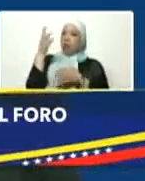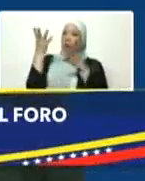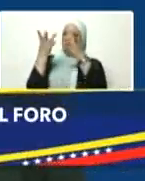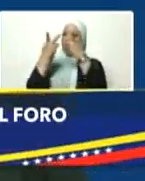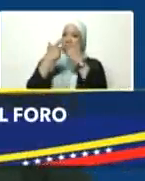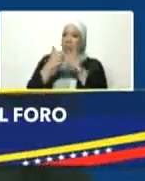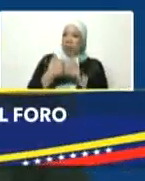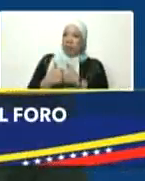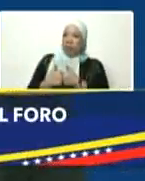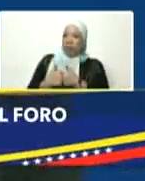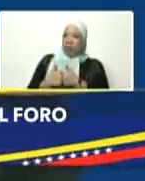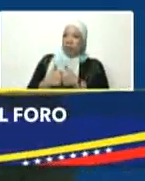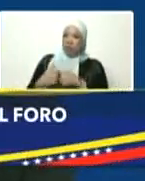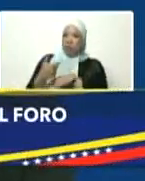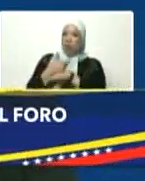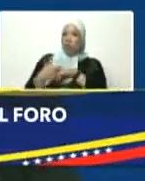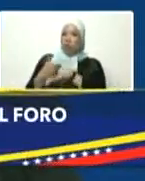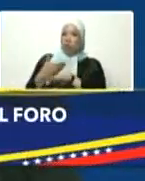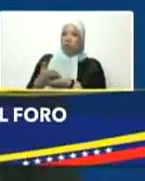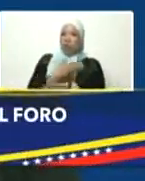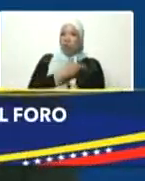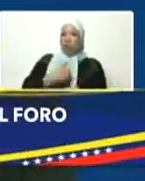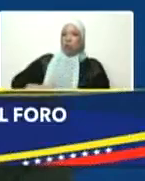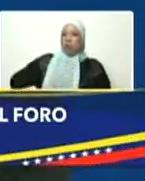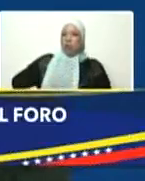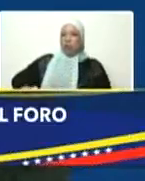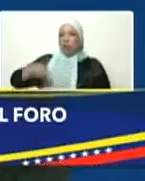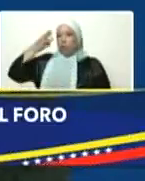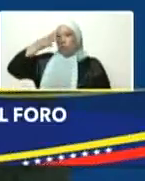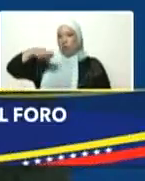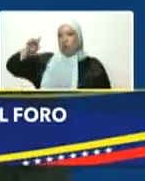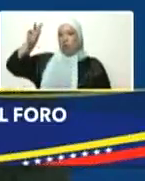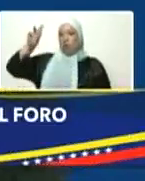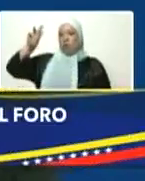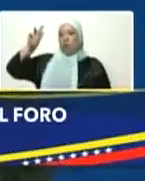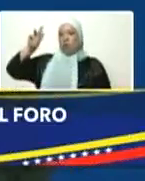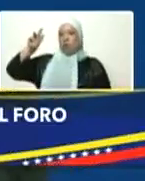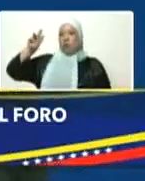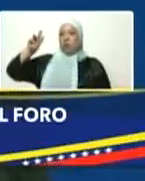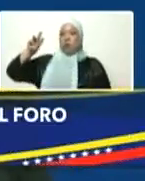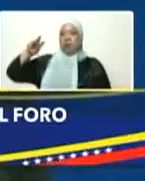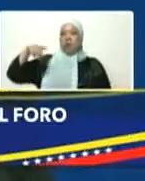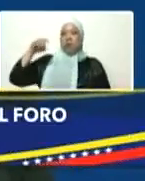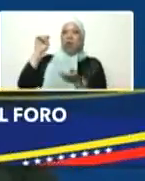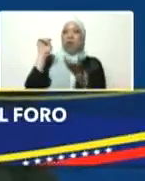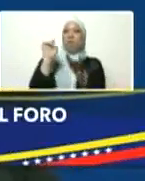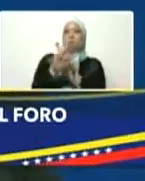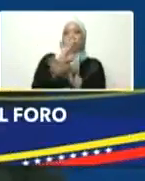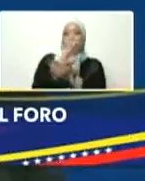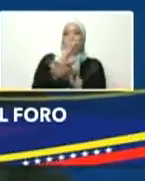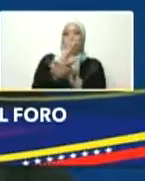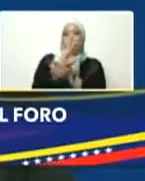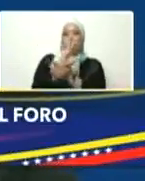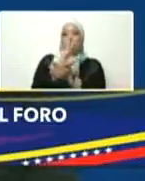administración se expulsó al embajador de Corea del Norte